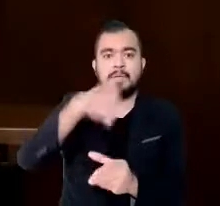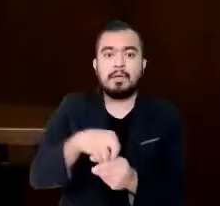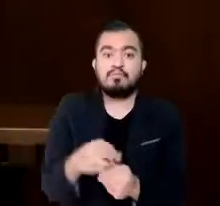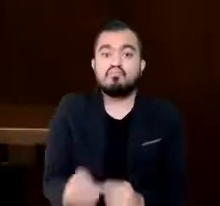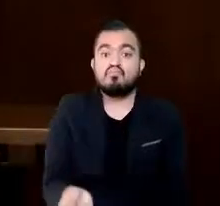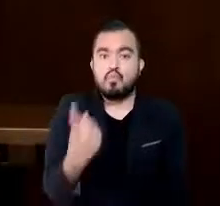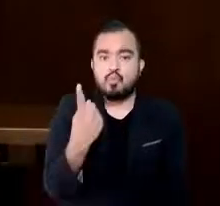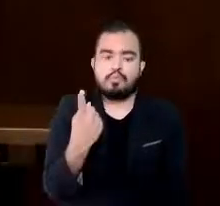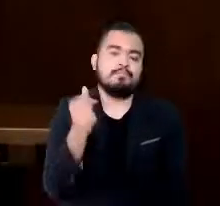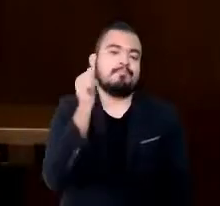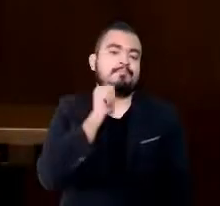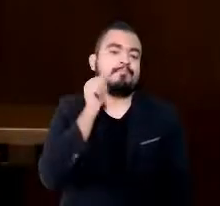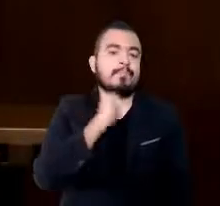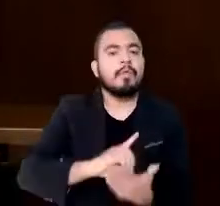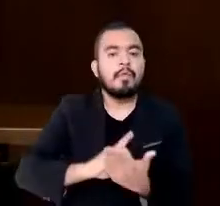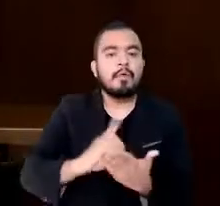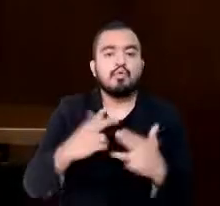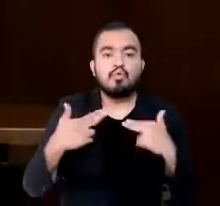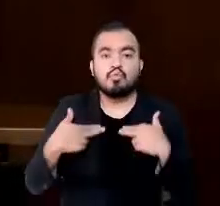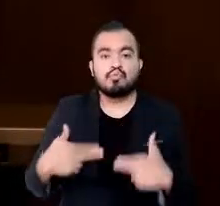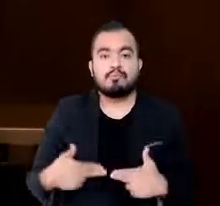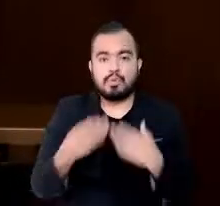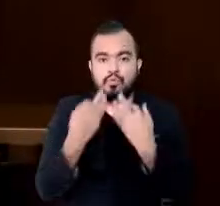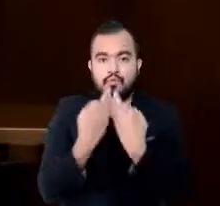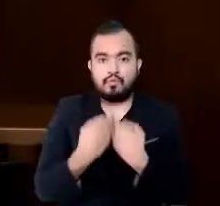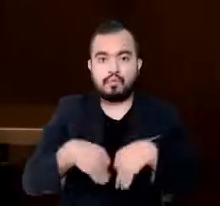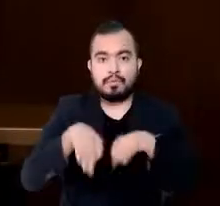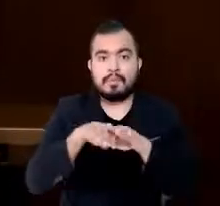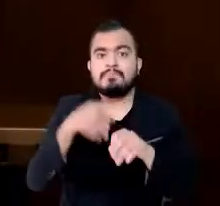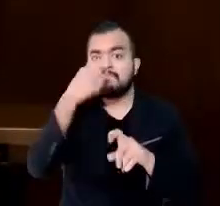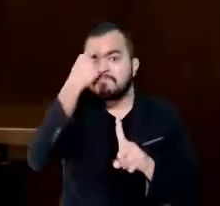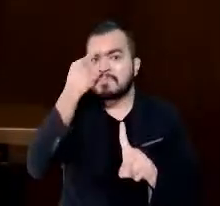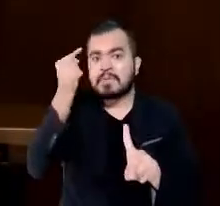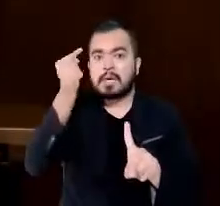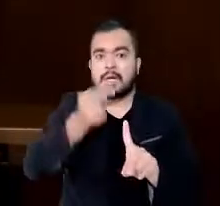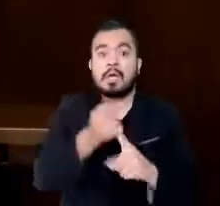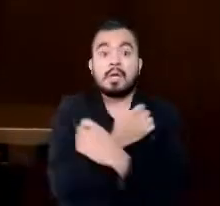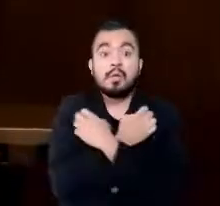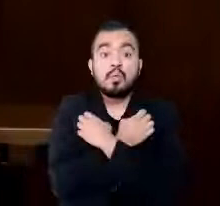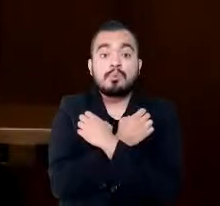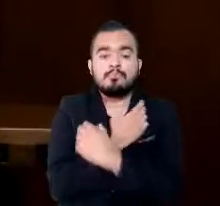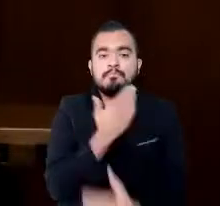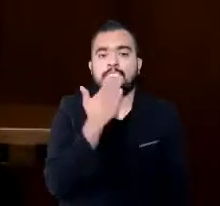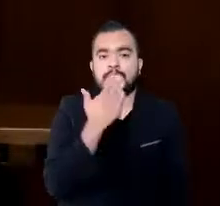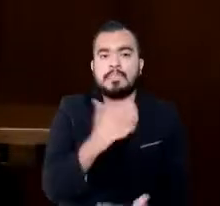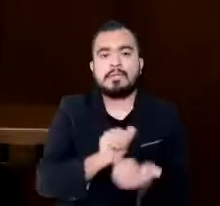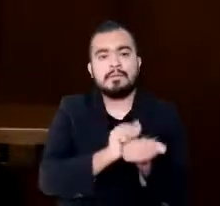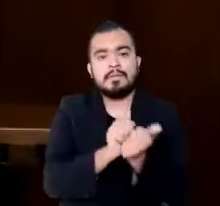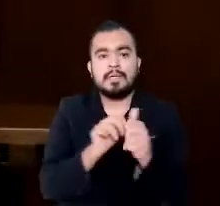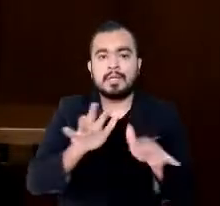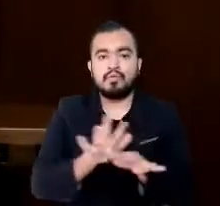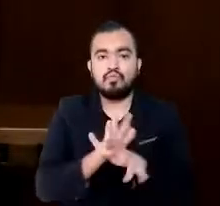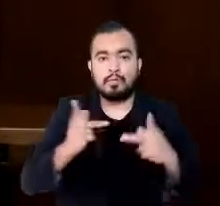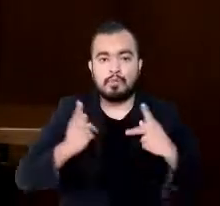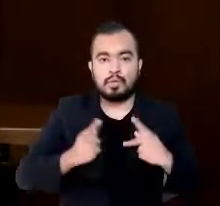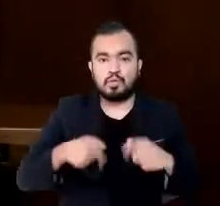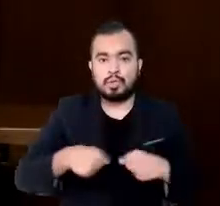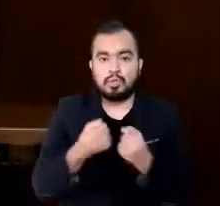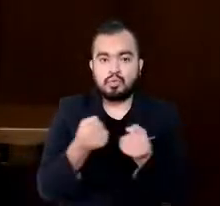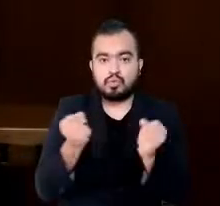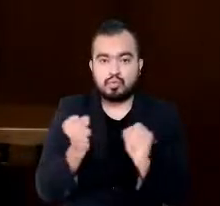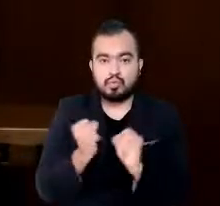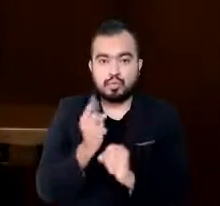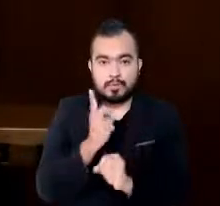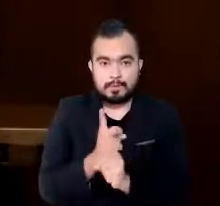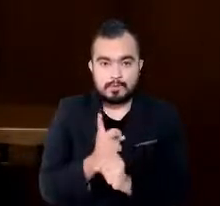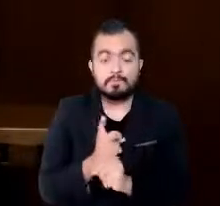humanos fundamentales. Esto con el fin de que la educación cumpla con su papel transformador en la sociedad. Es fundamental que